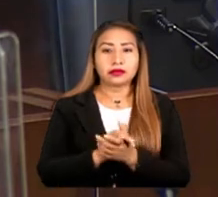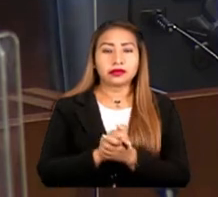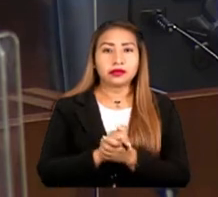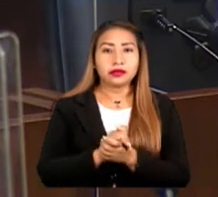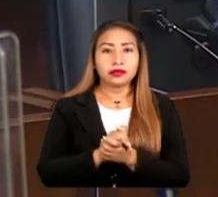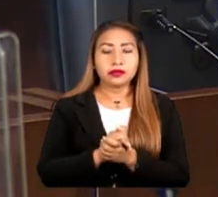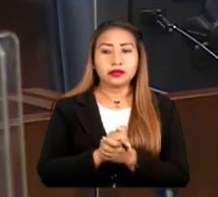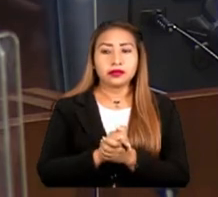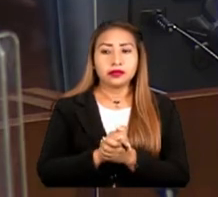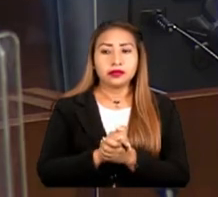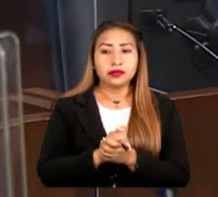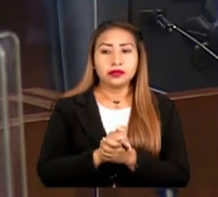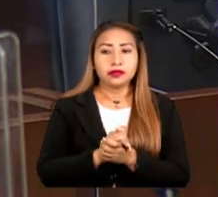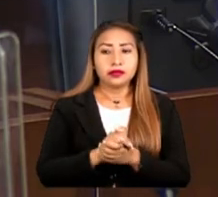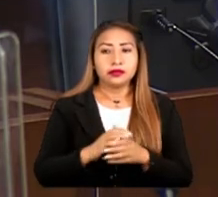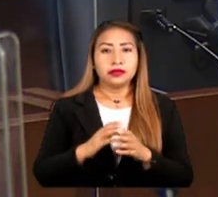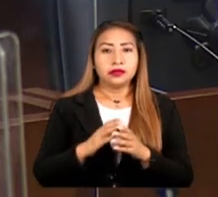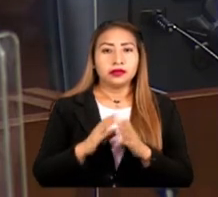la Comisión,